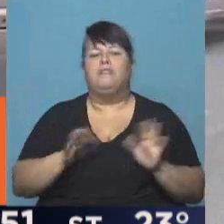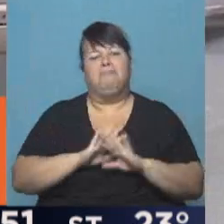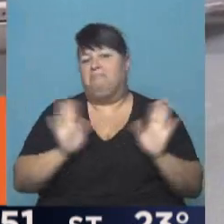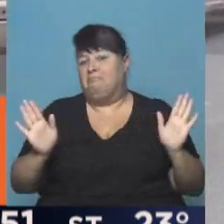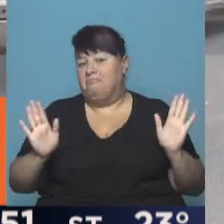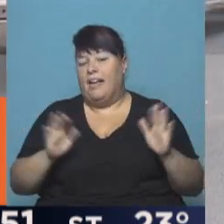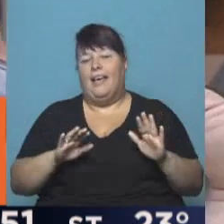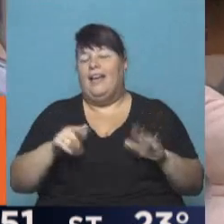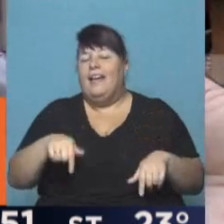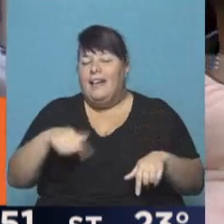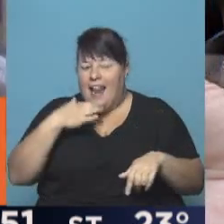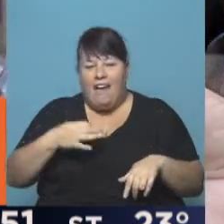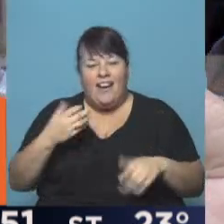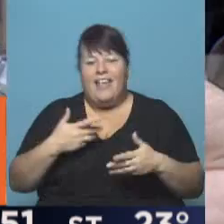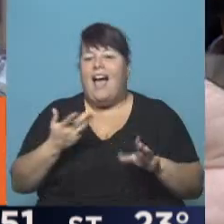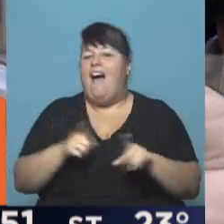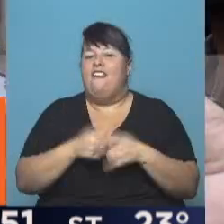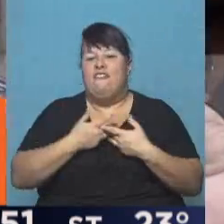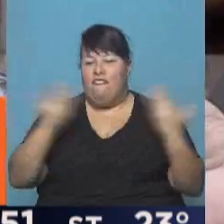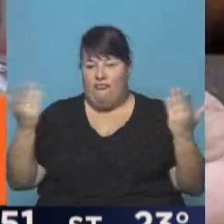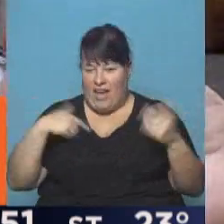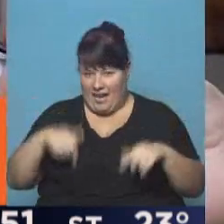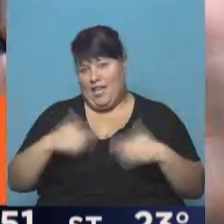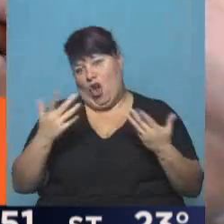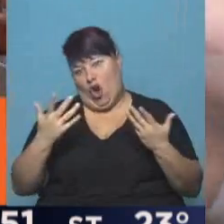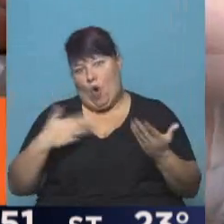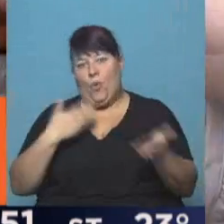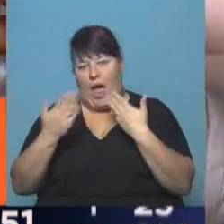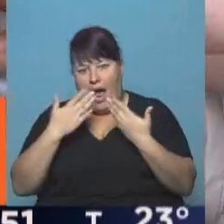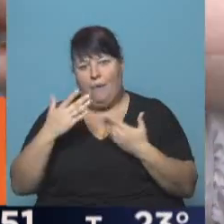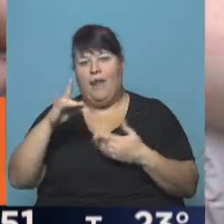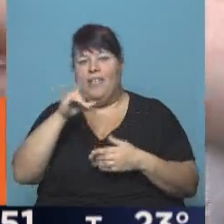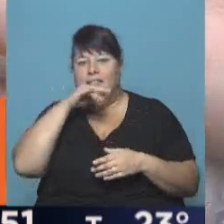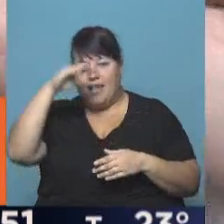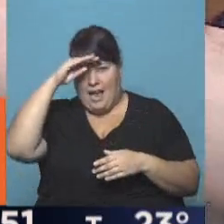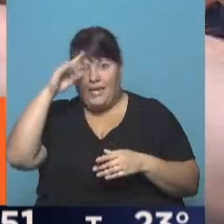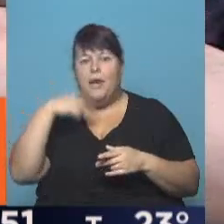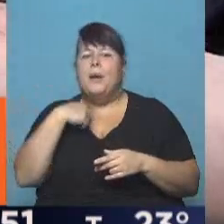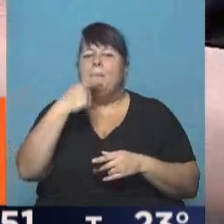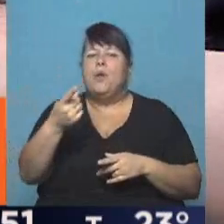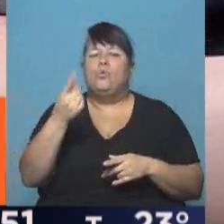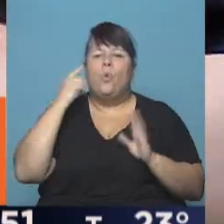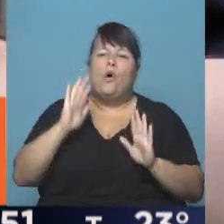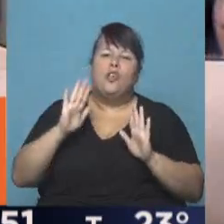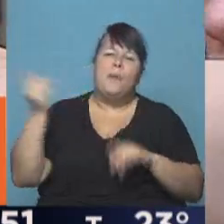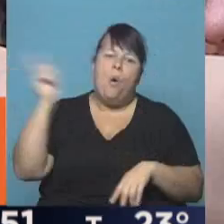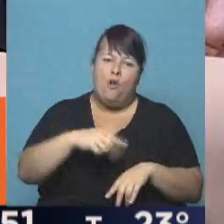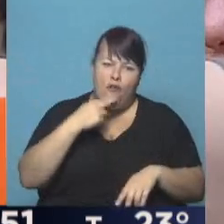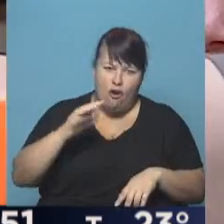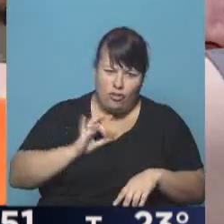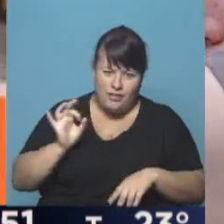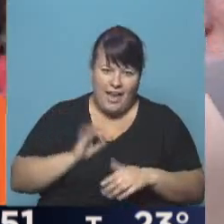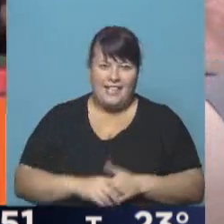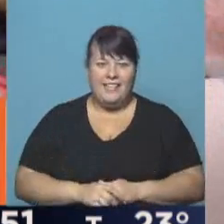nada. La verdad que estoy muy feliz de estar acá y sí, obviamente, hablé con Marcelo, sí. Te quiero preguntar cuánto esperaste este regreso, 11